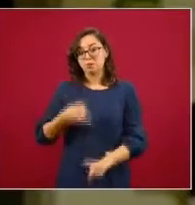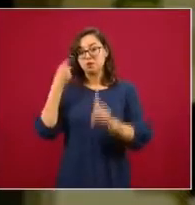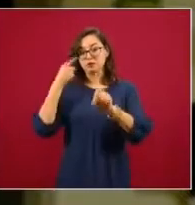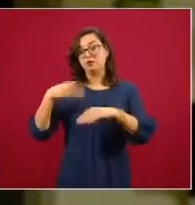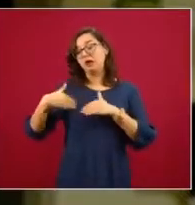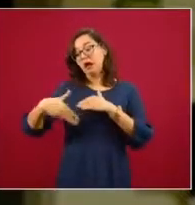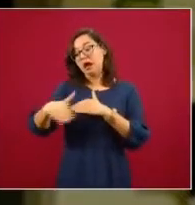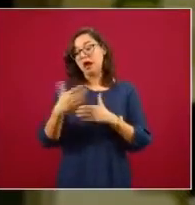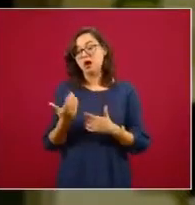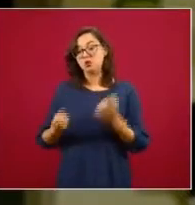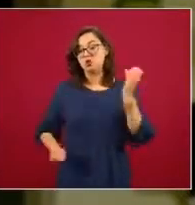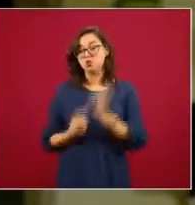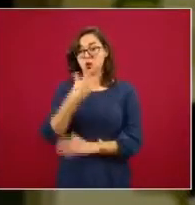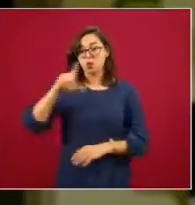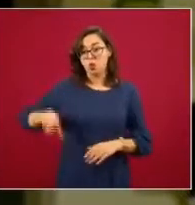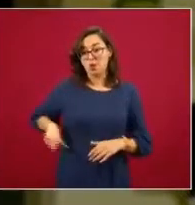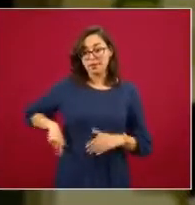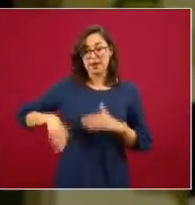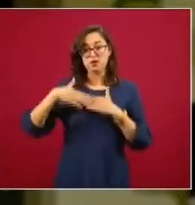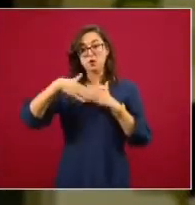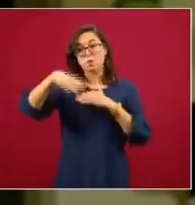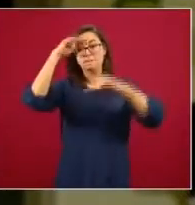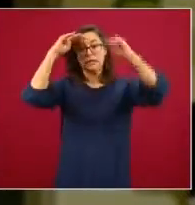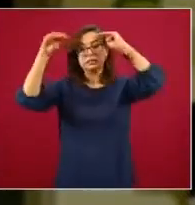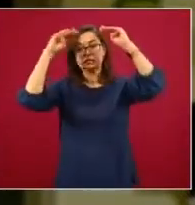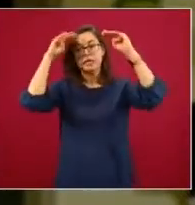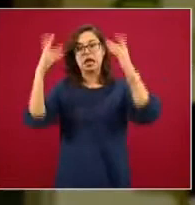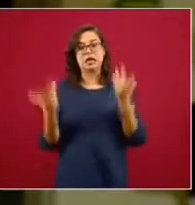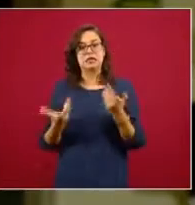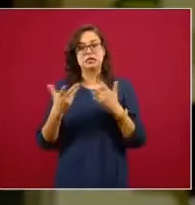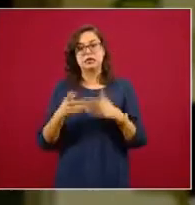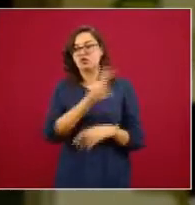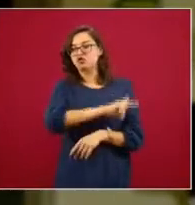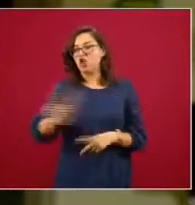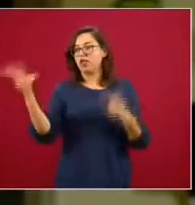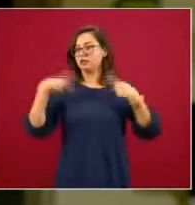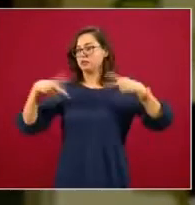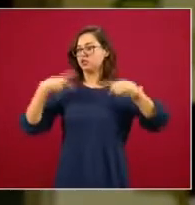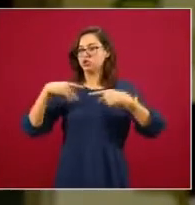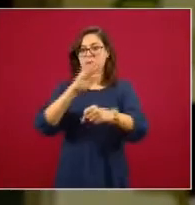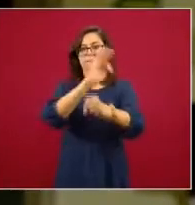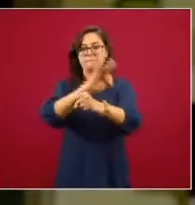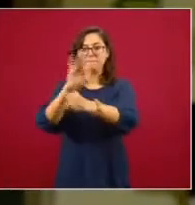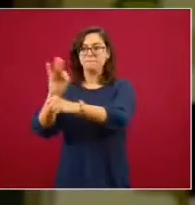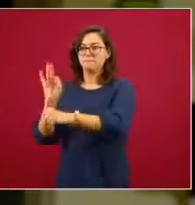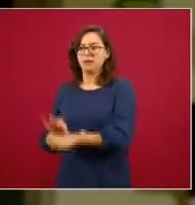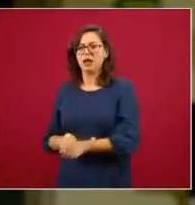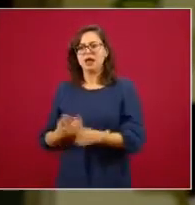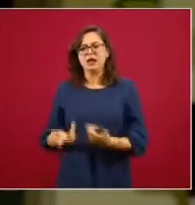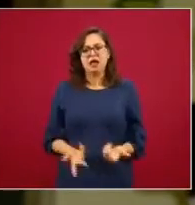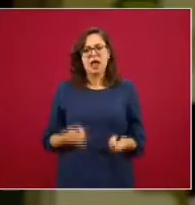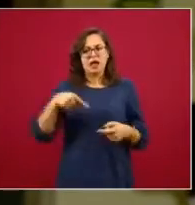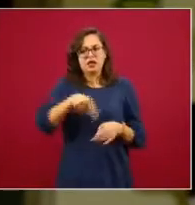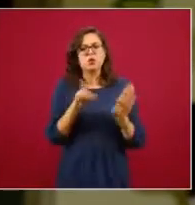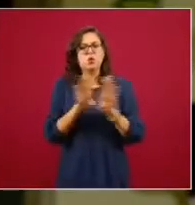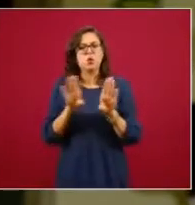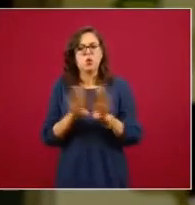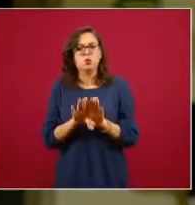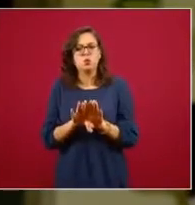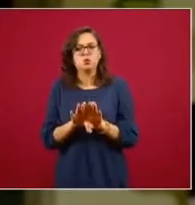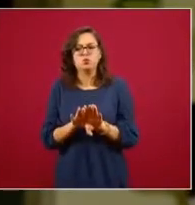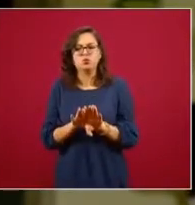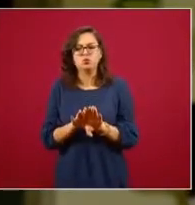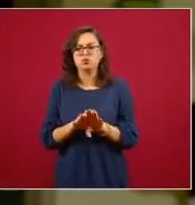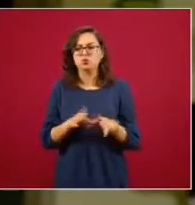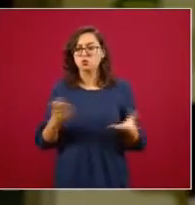sexenio. La pregunta es, ¿cómo se ve este modelo, este diseño? Si México adoptará el modelo de